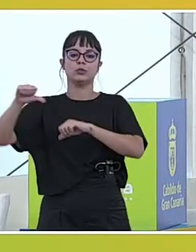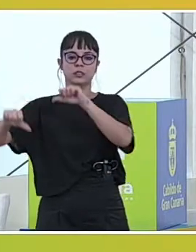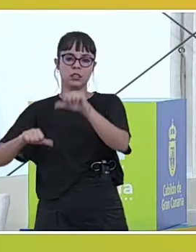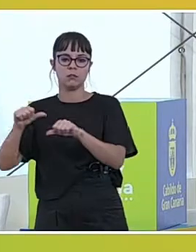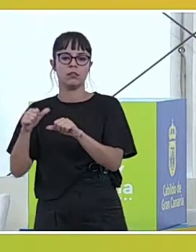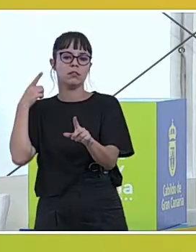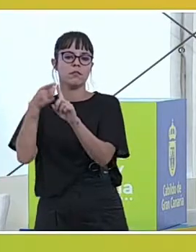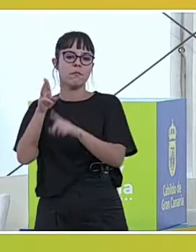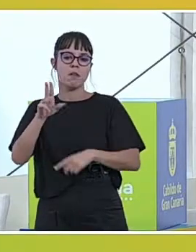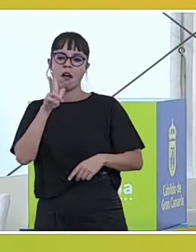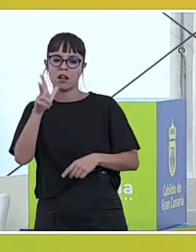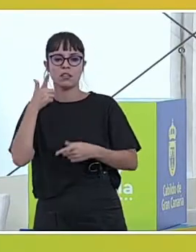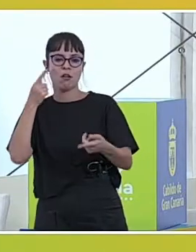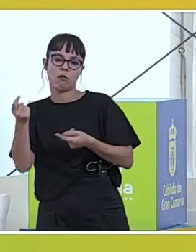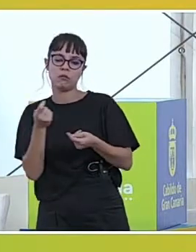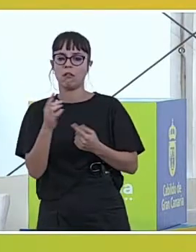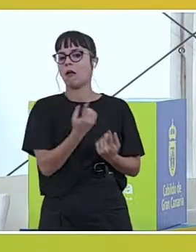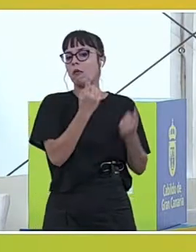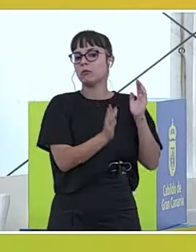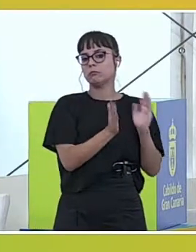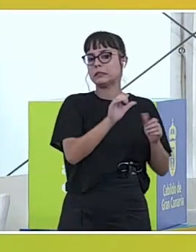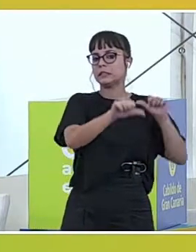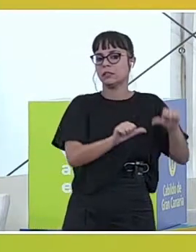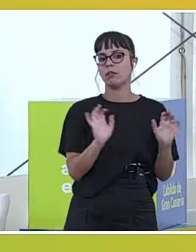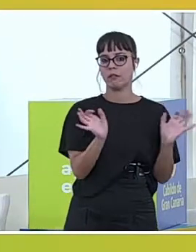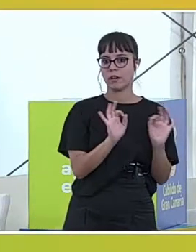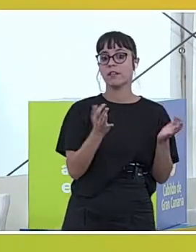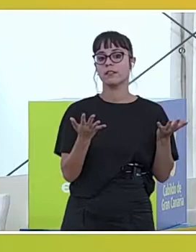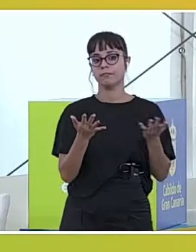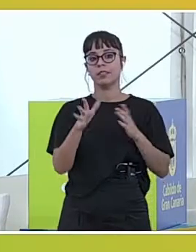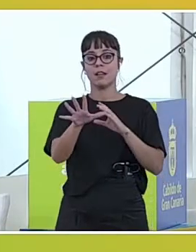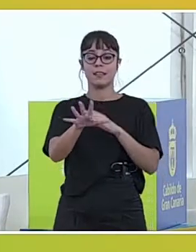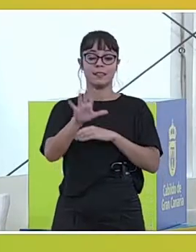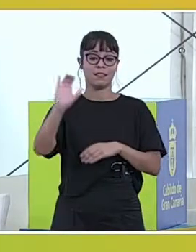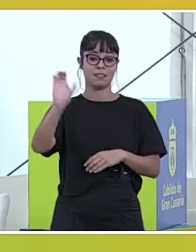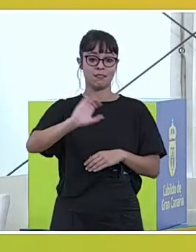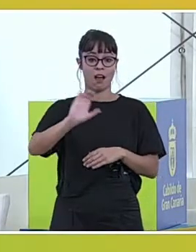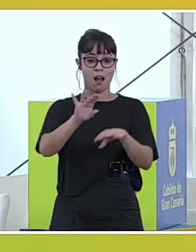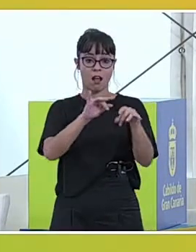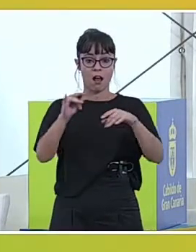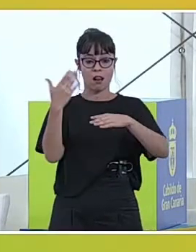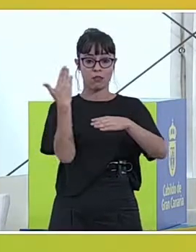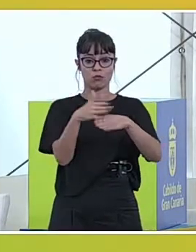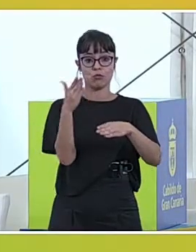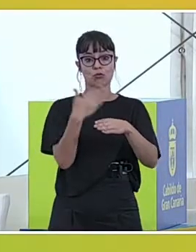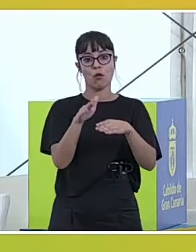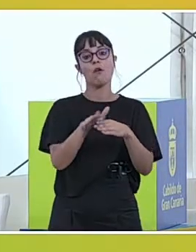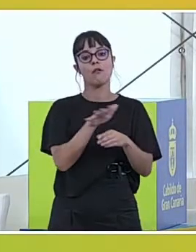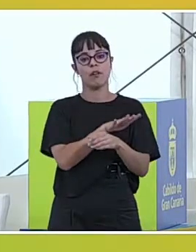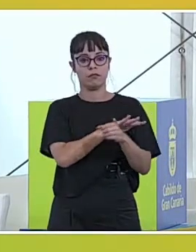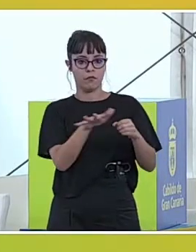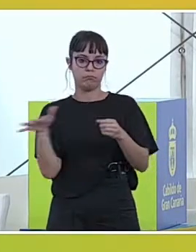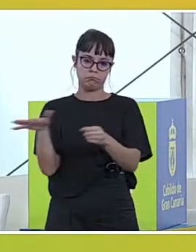pH, otras no usan ningún tipo de pretratamiento químico, entonces eso va a influenciar en la composición química de nuestra